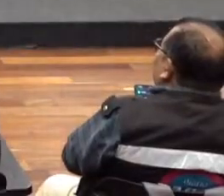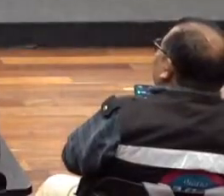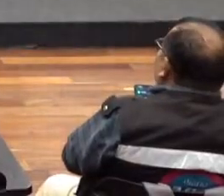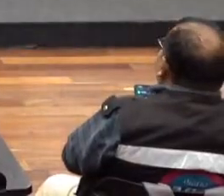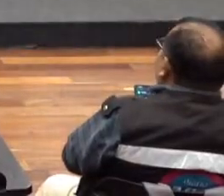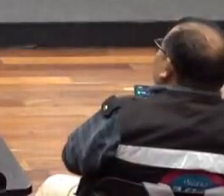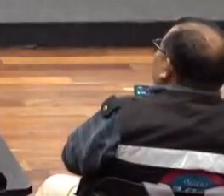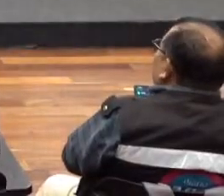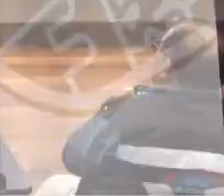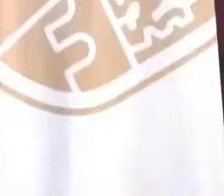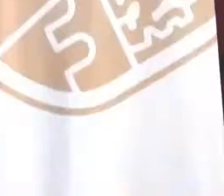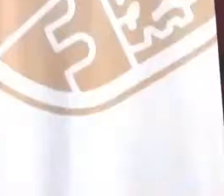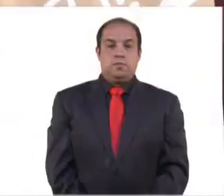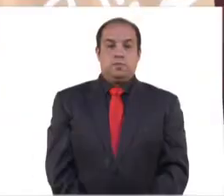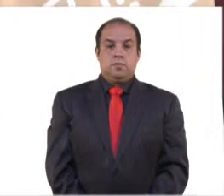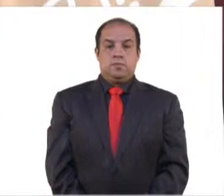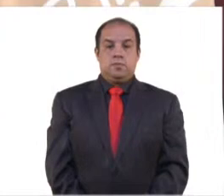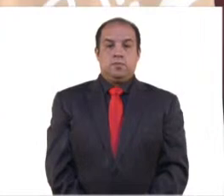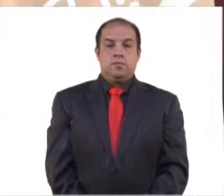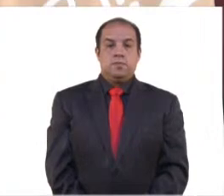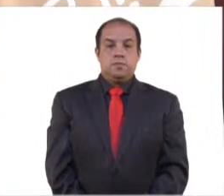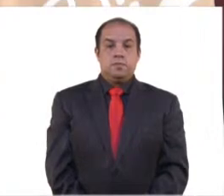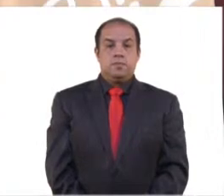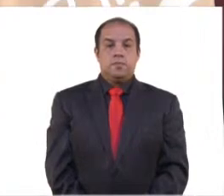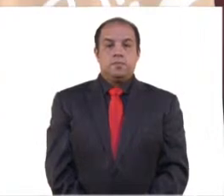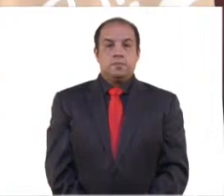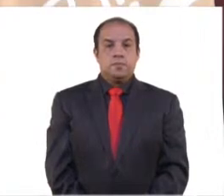vivo. ¿Pero por qué?